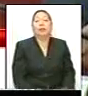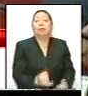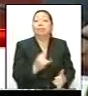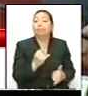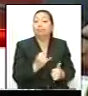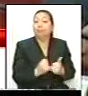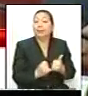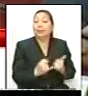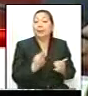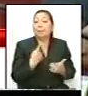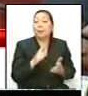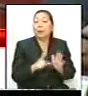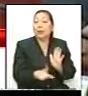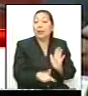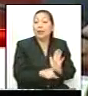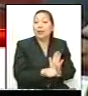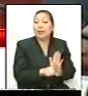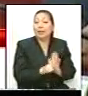caducidad establecida por ley